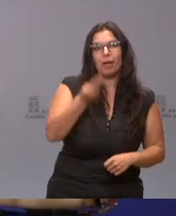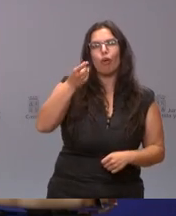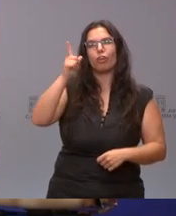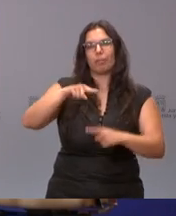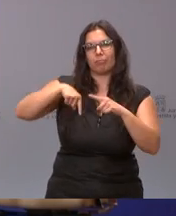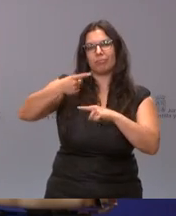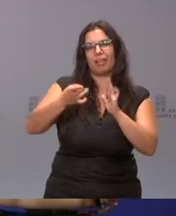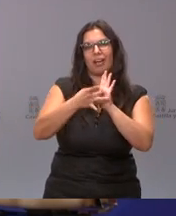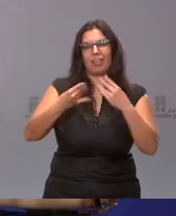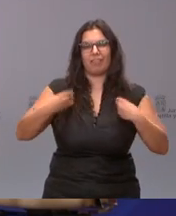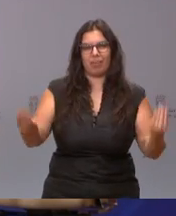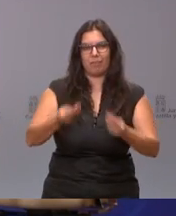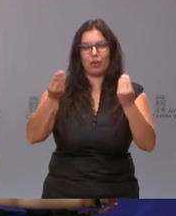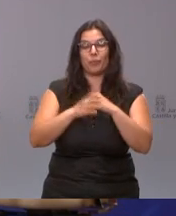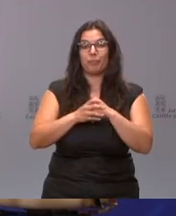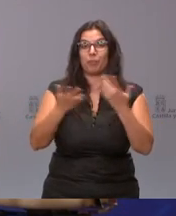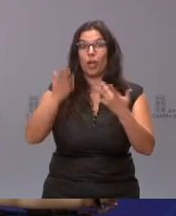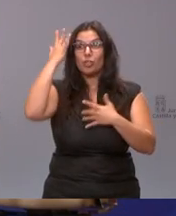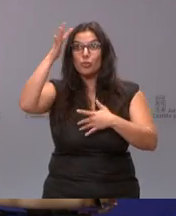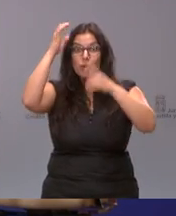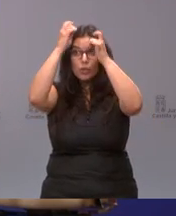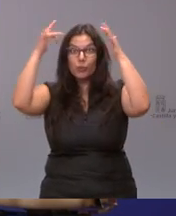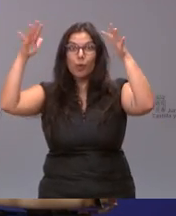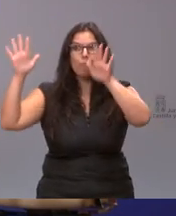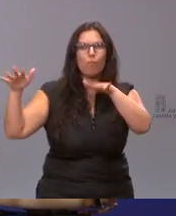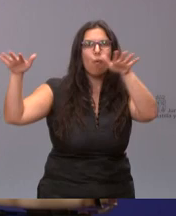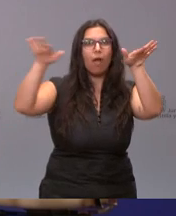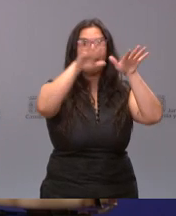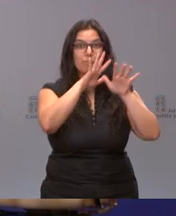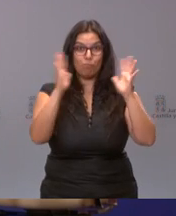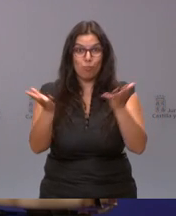vida. Deja que tus sueños vuelen por el mundo.